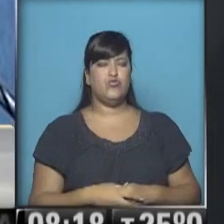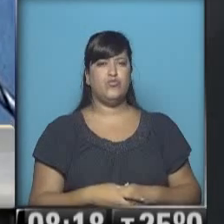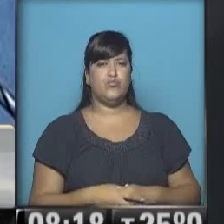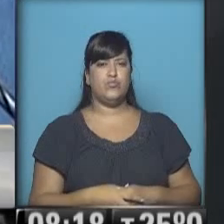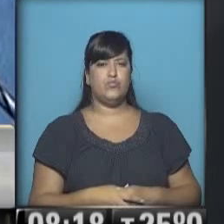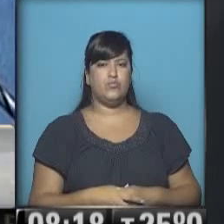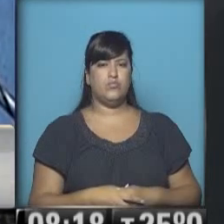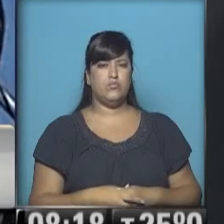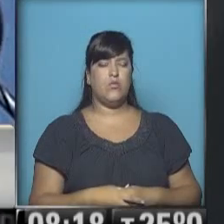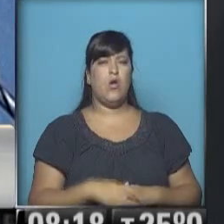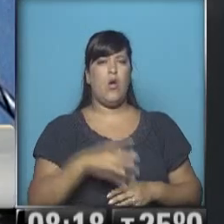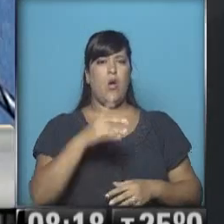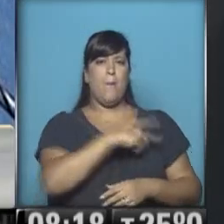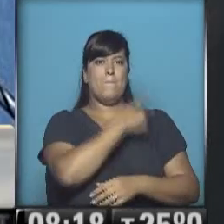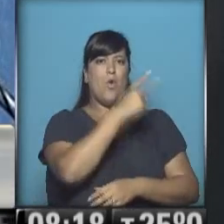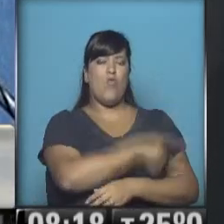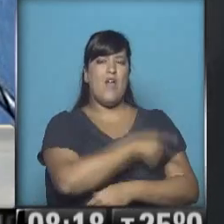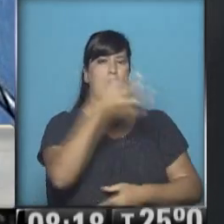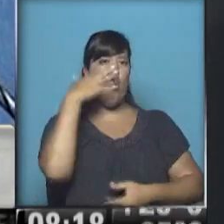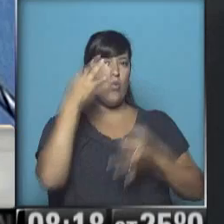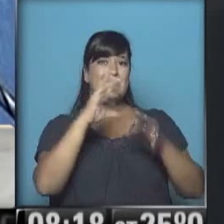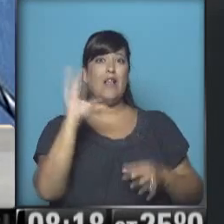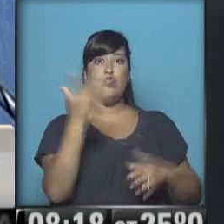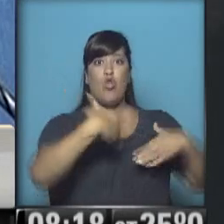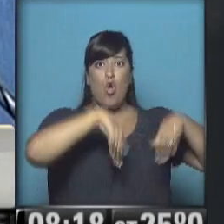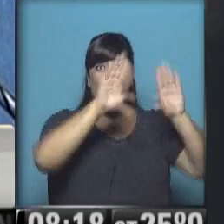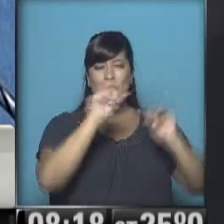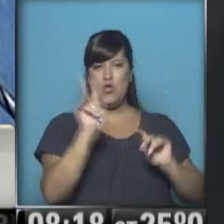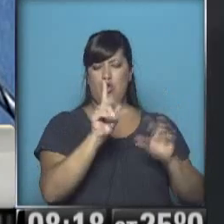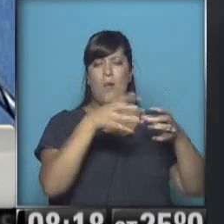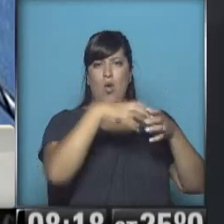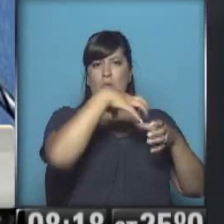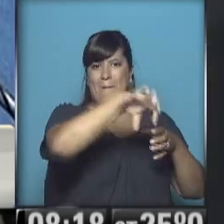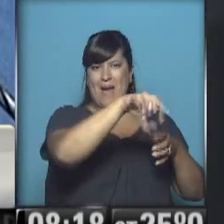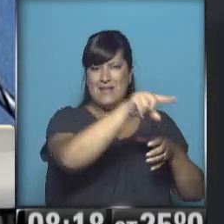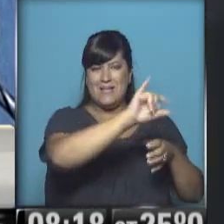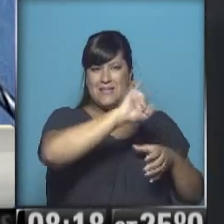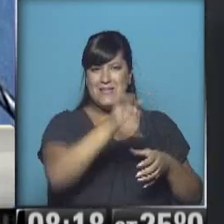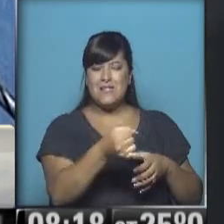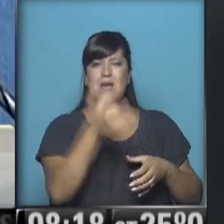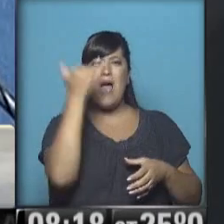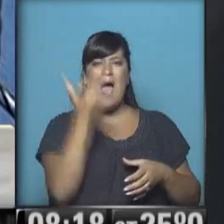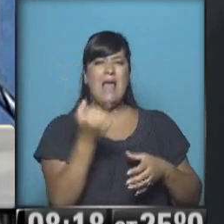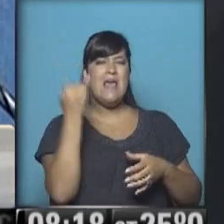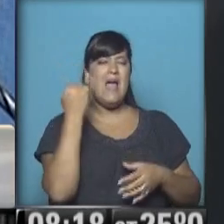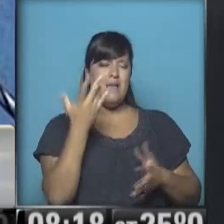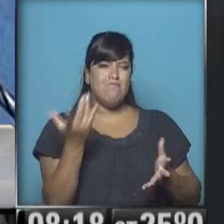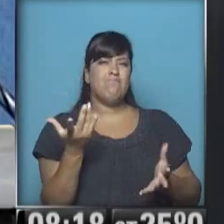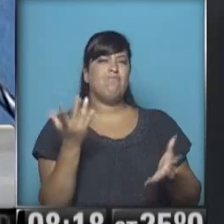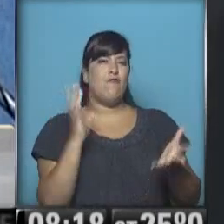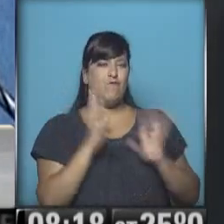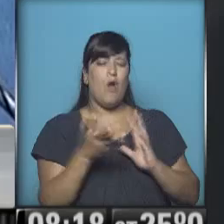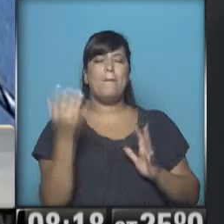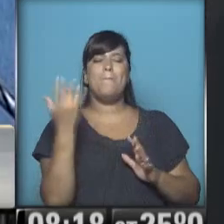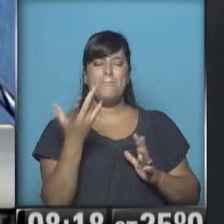parte del Poder Judicial, porque no podemos englobar a todos, definitivamente tienen acciones desde medidas